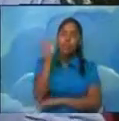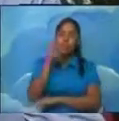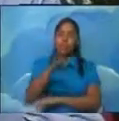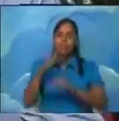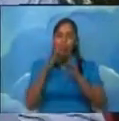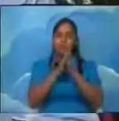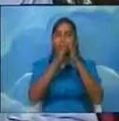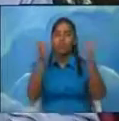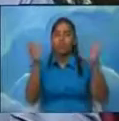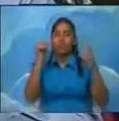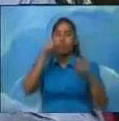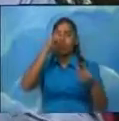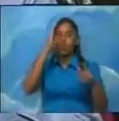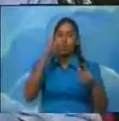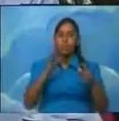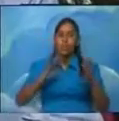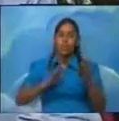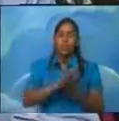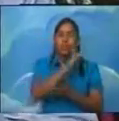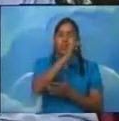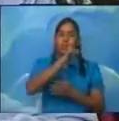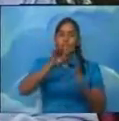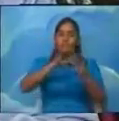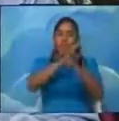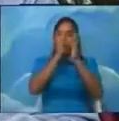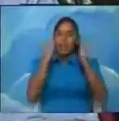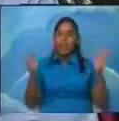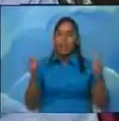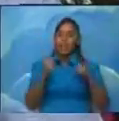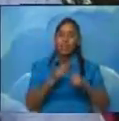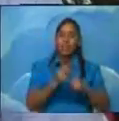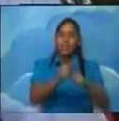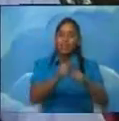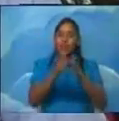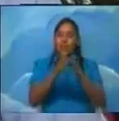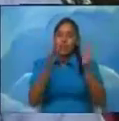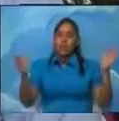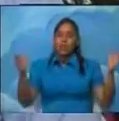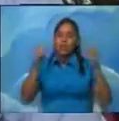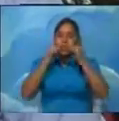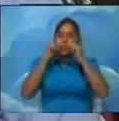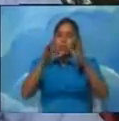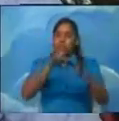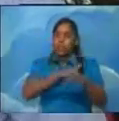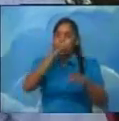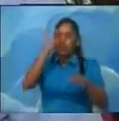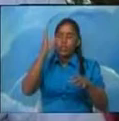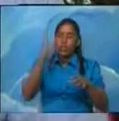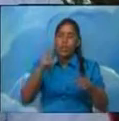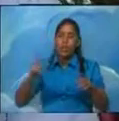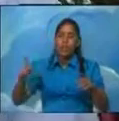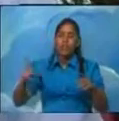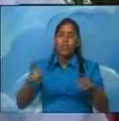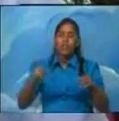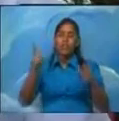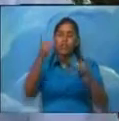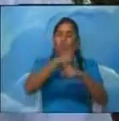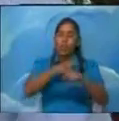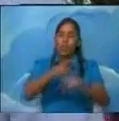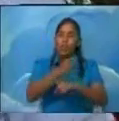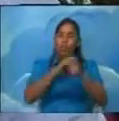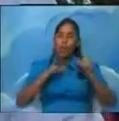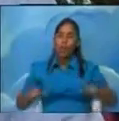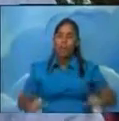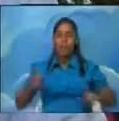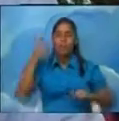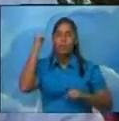hoy Dios se está glorificando de una manera grande y especial. Se ha abierto la bendición de Dios en Guanare para toda la tierra. De